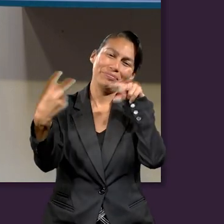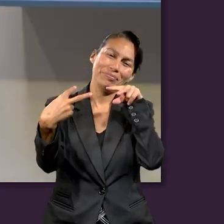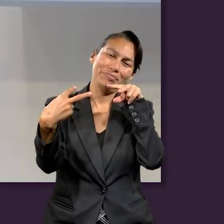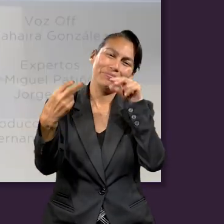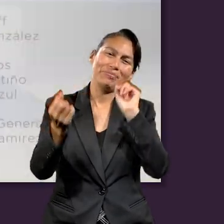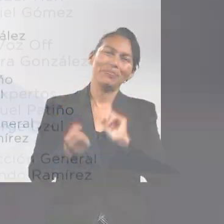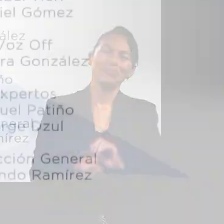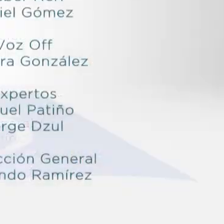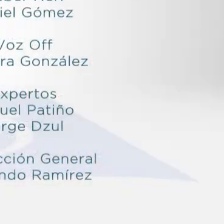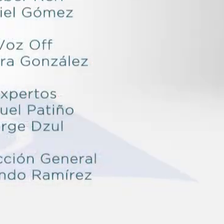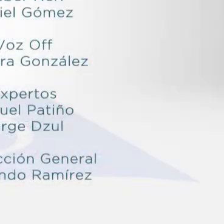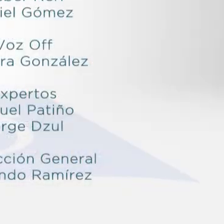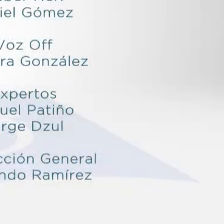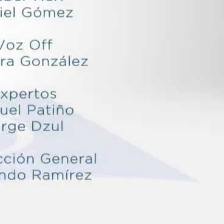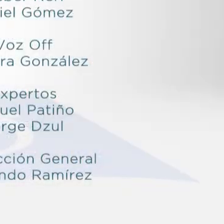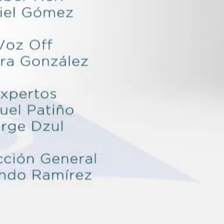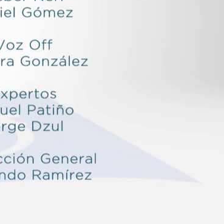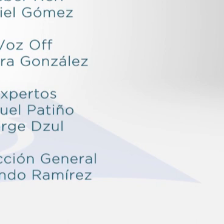próxima.